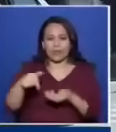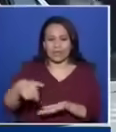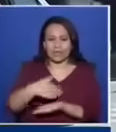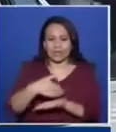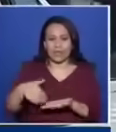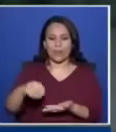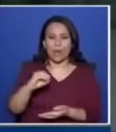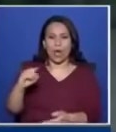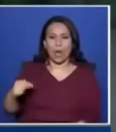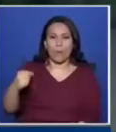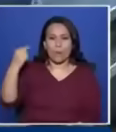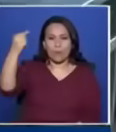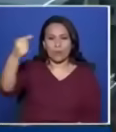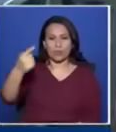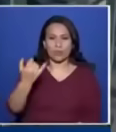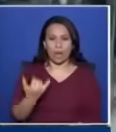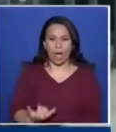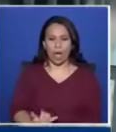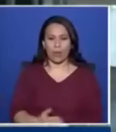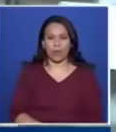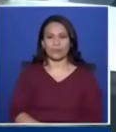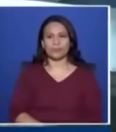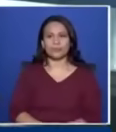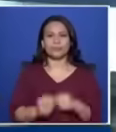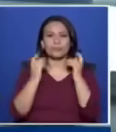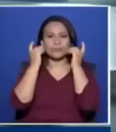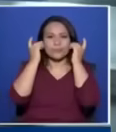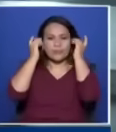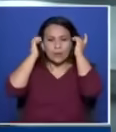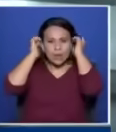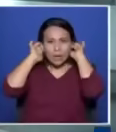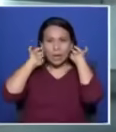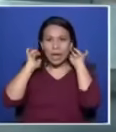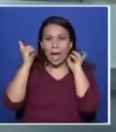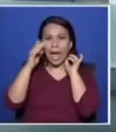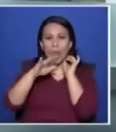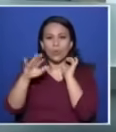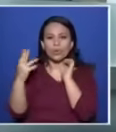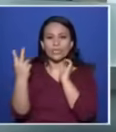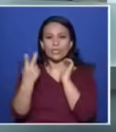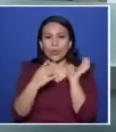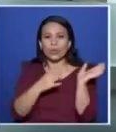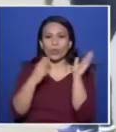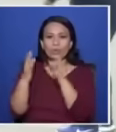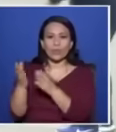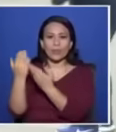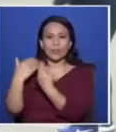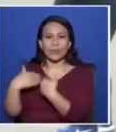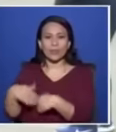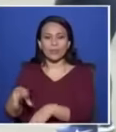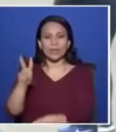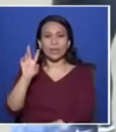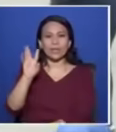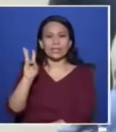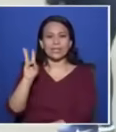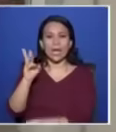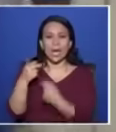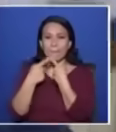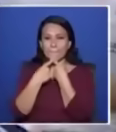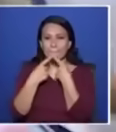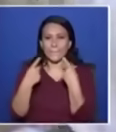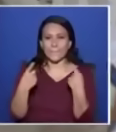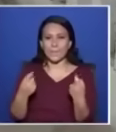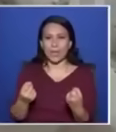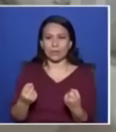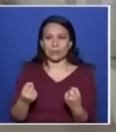la siguiente. Actualmente, los alumnos cursan el segundo trimestre, que finaliza el 6 de marzo.